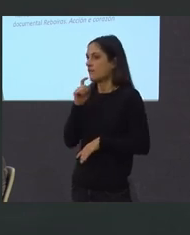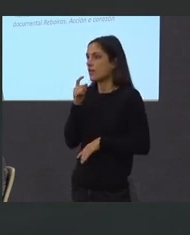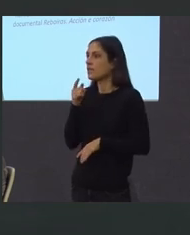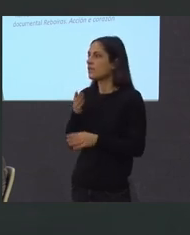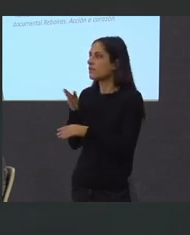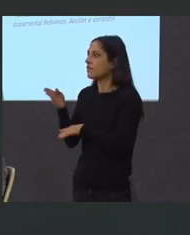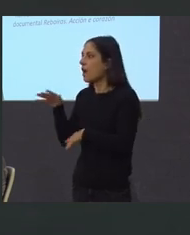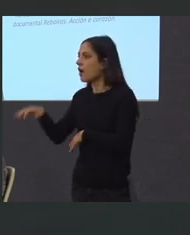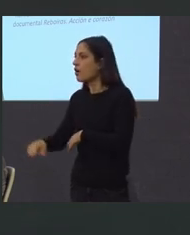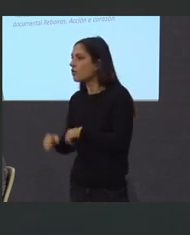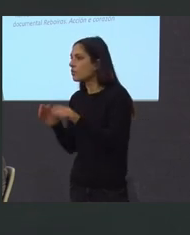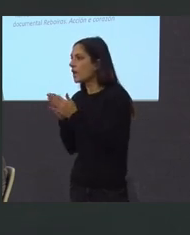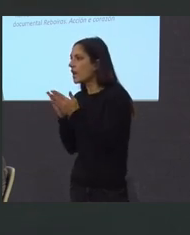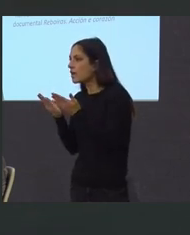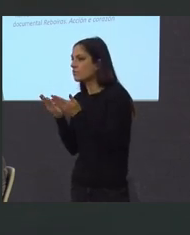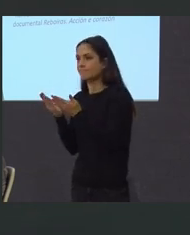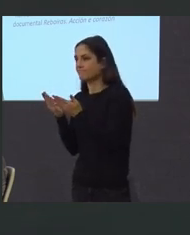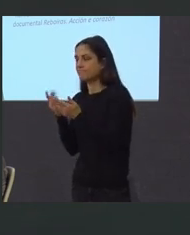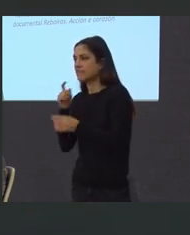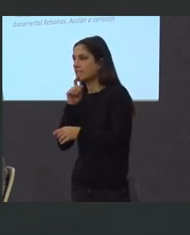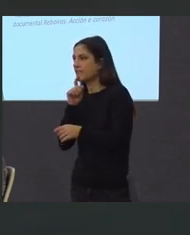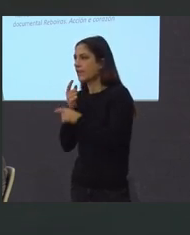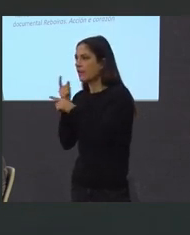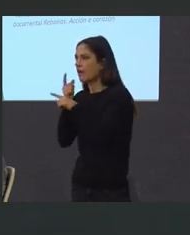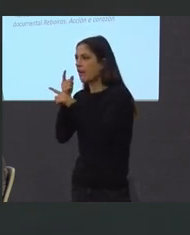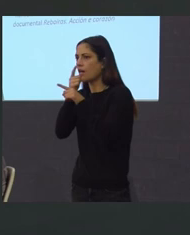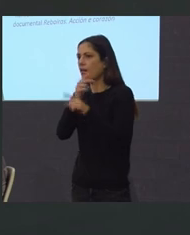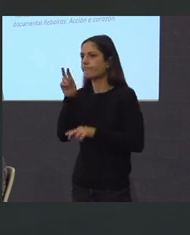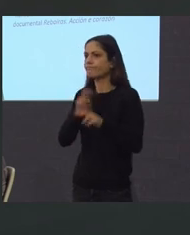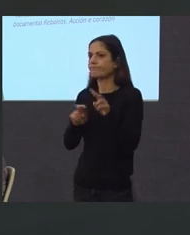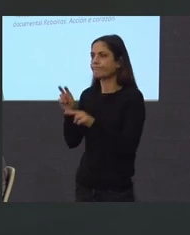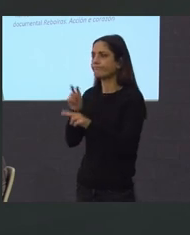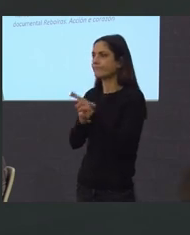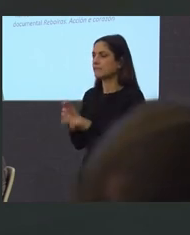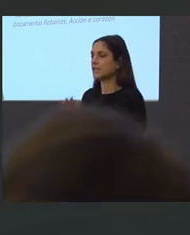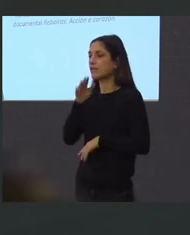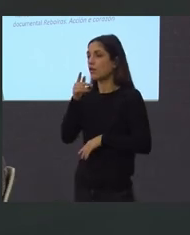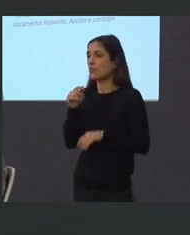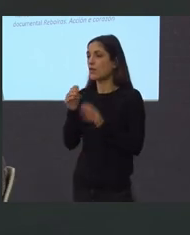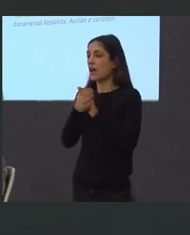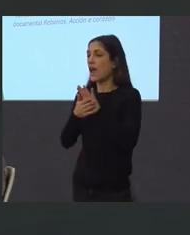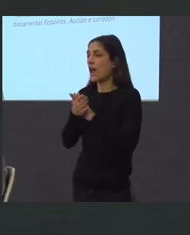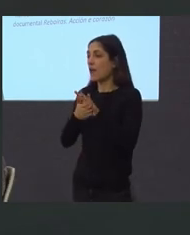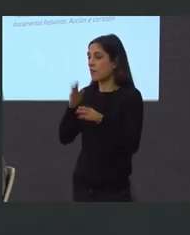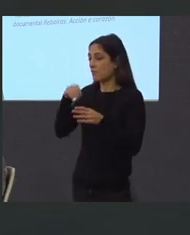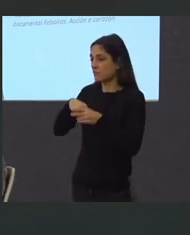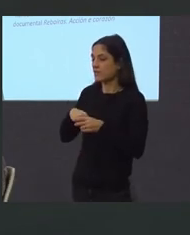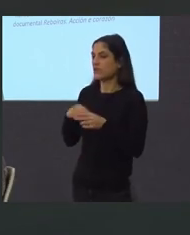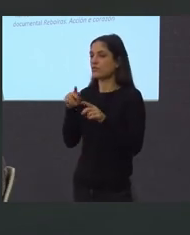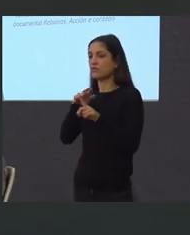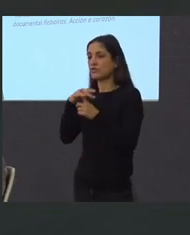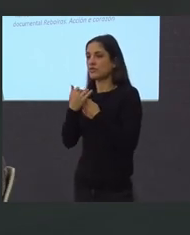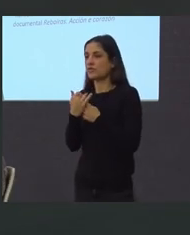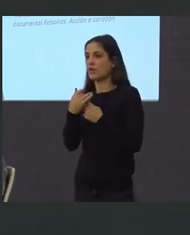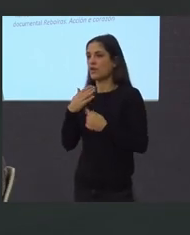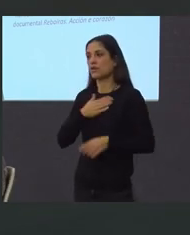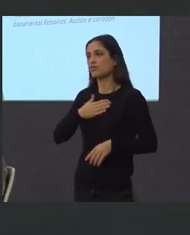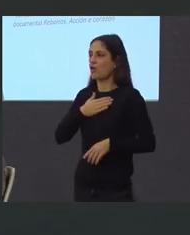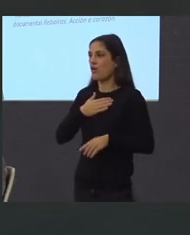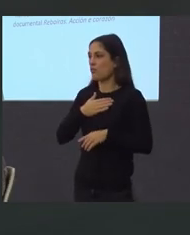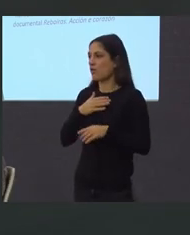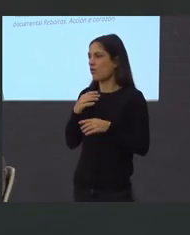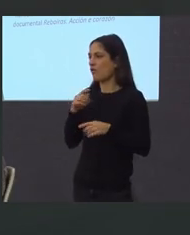librerías. Fálanse de cuestións que non son cómodas para a Casa Real, pero que afortunadamente pois